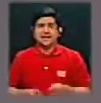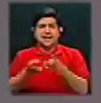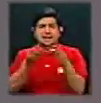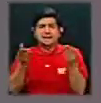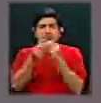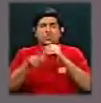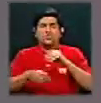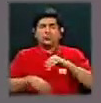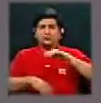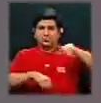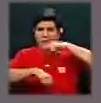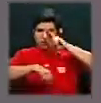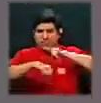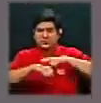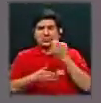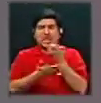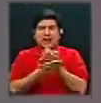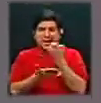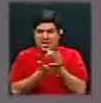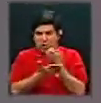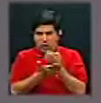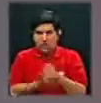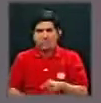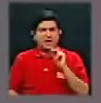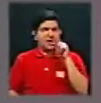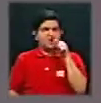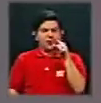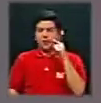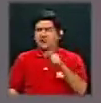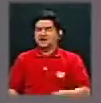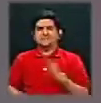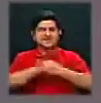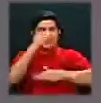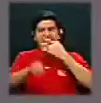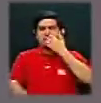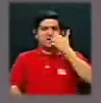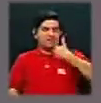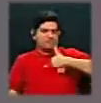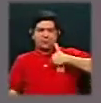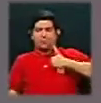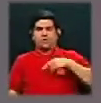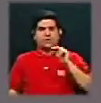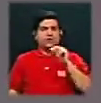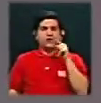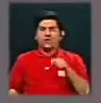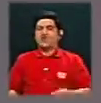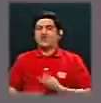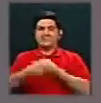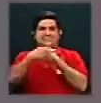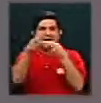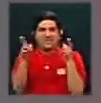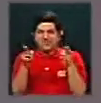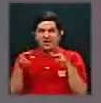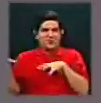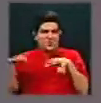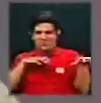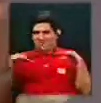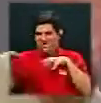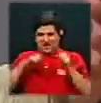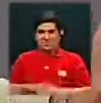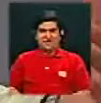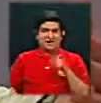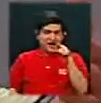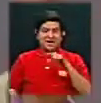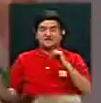productivo nacional, el resto de la economía, que no es esa economía privilegiada, que no son esos sectores y esas regiones dinámicas,